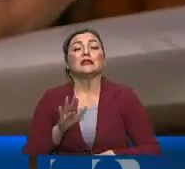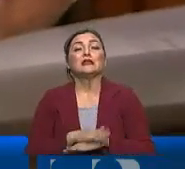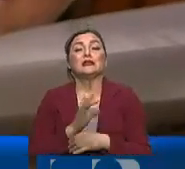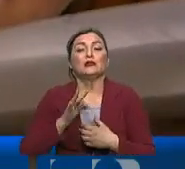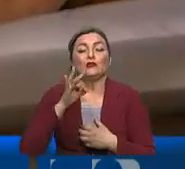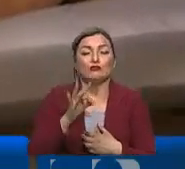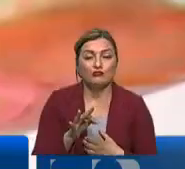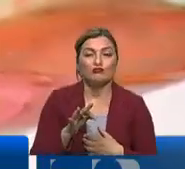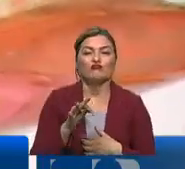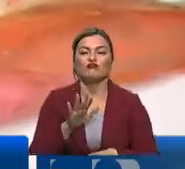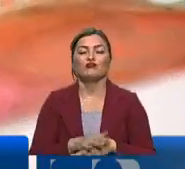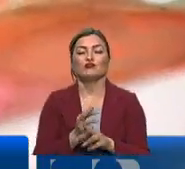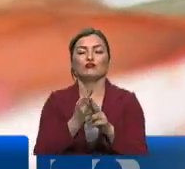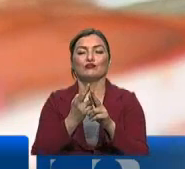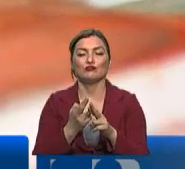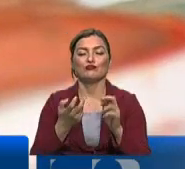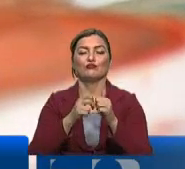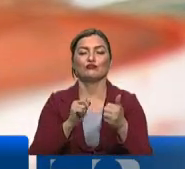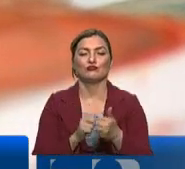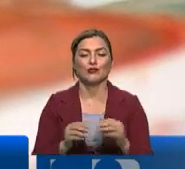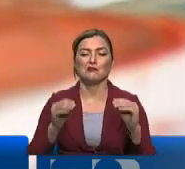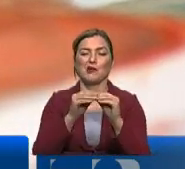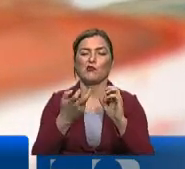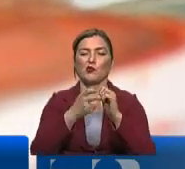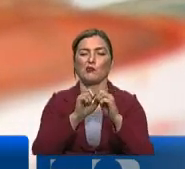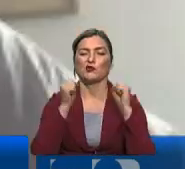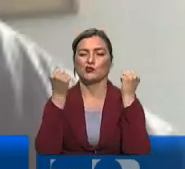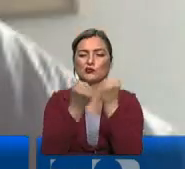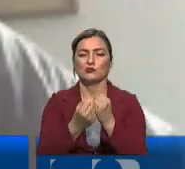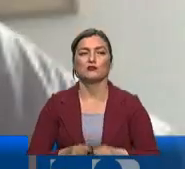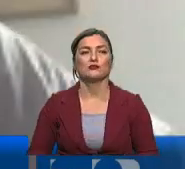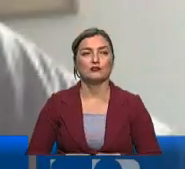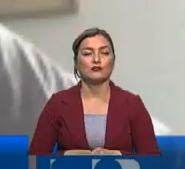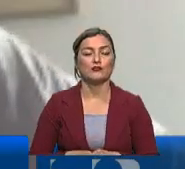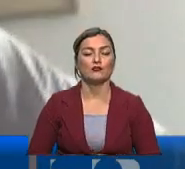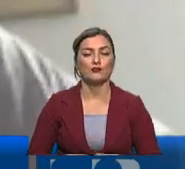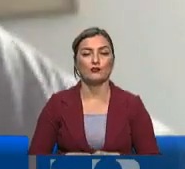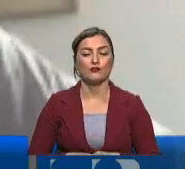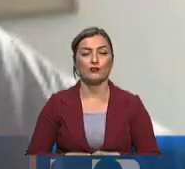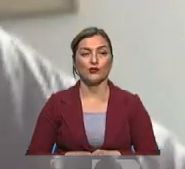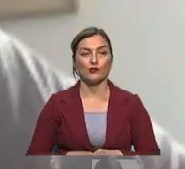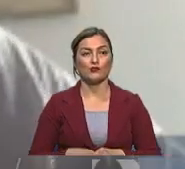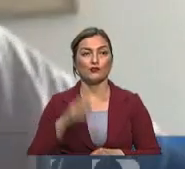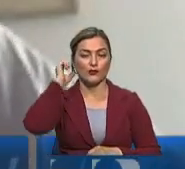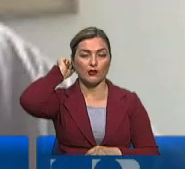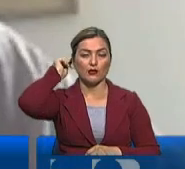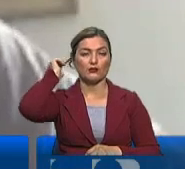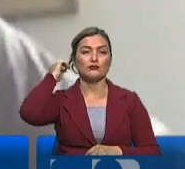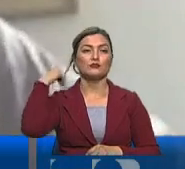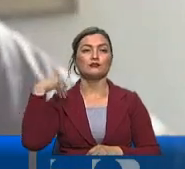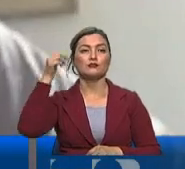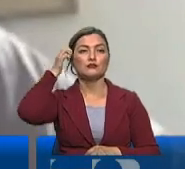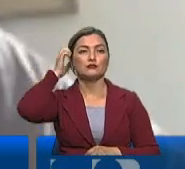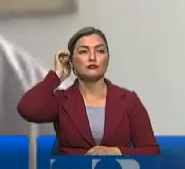de este bache académico inevitablemente amplificarán los problemas sociales. Entendido que la pandemia lo que ha hecho es